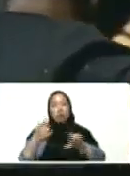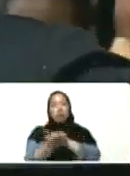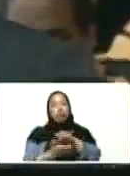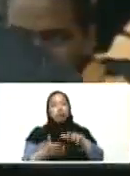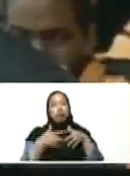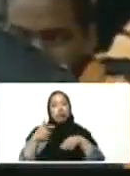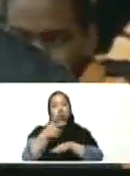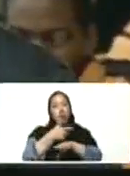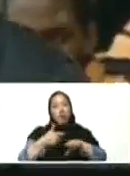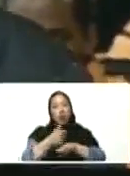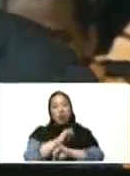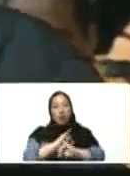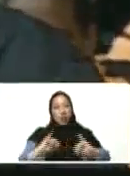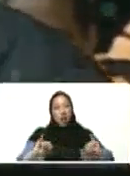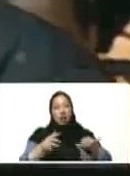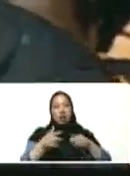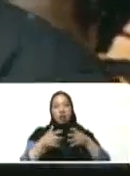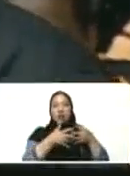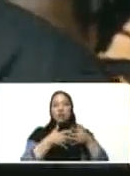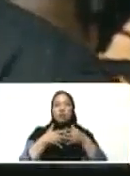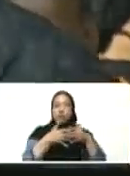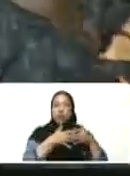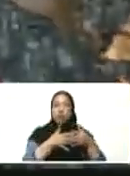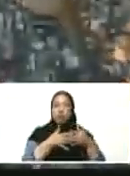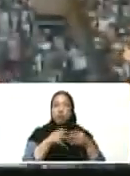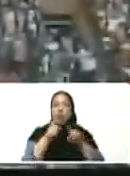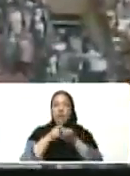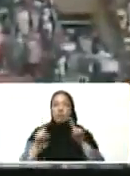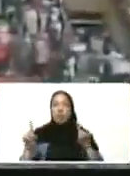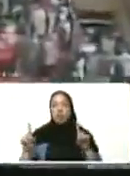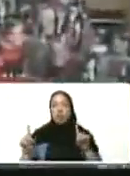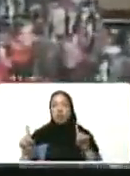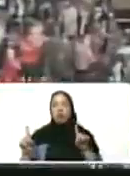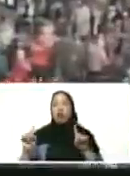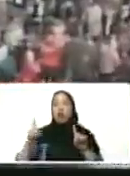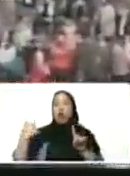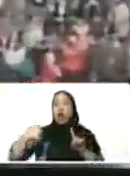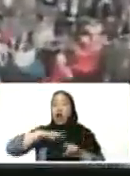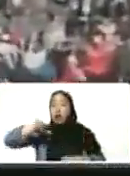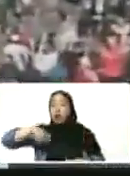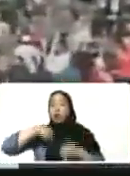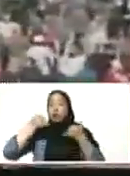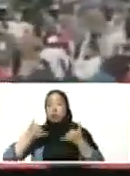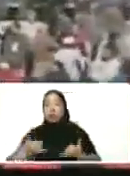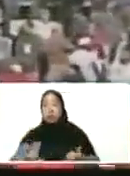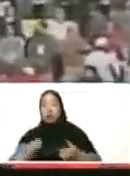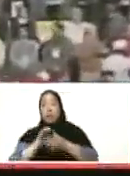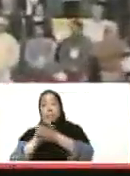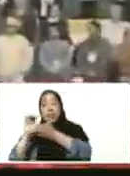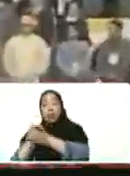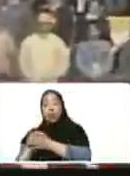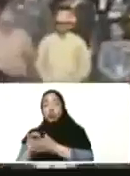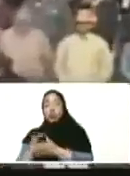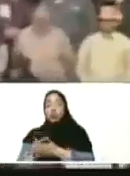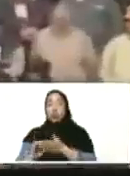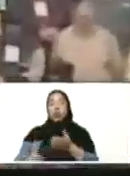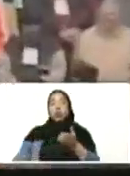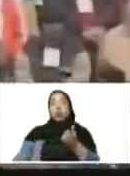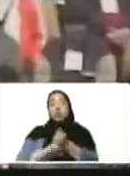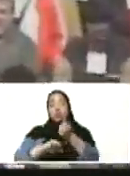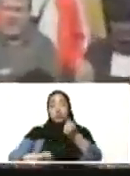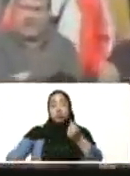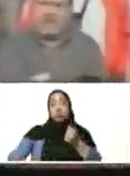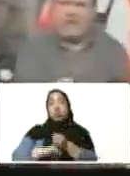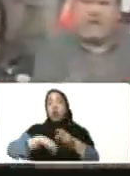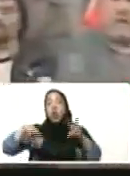una parte. Pero por la otra, a nosotros nos toca, compañeros y compañeras, ser los parteros